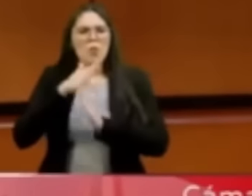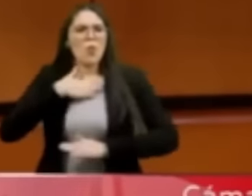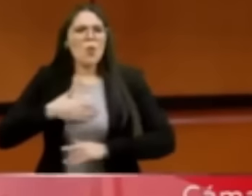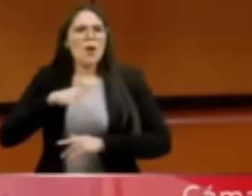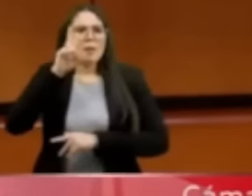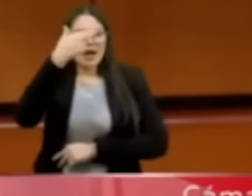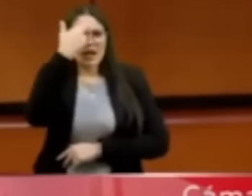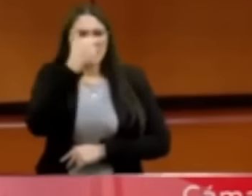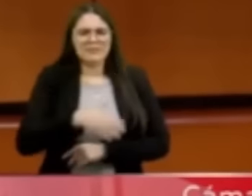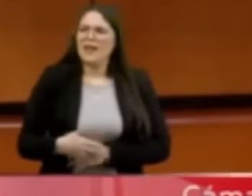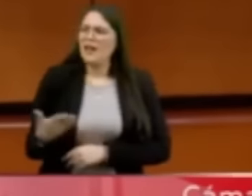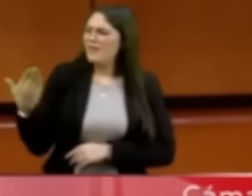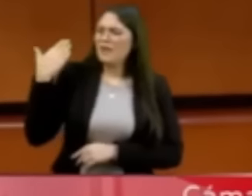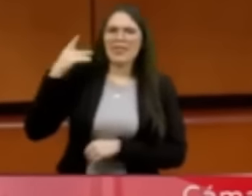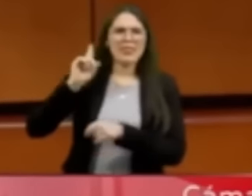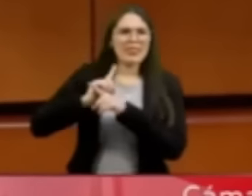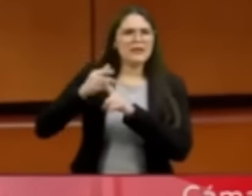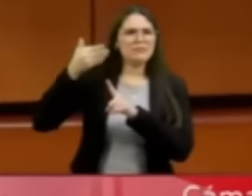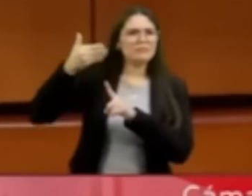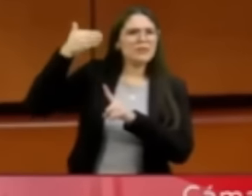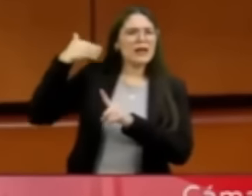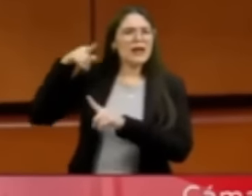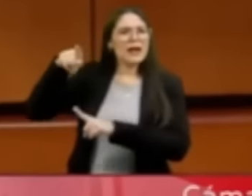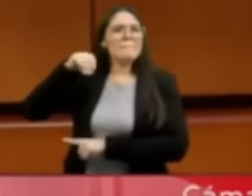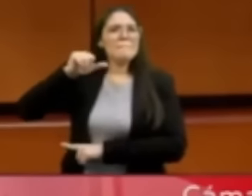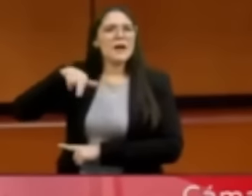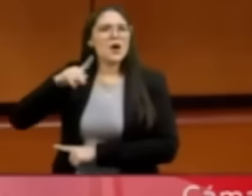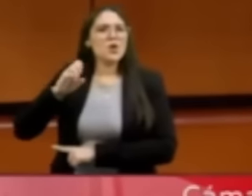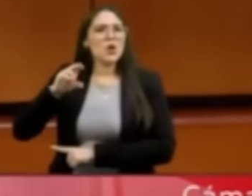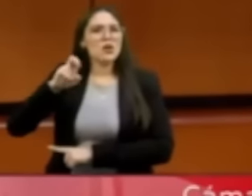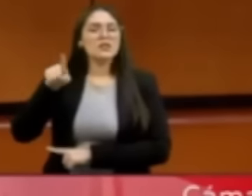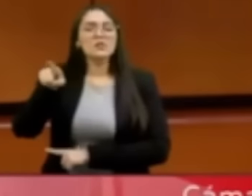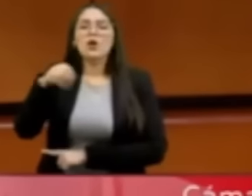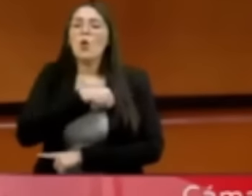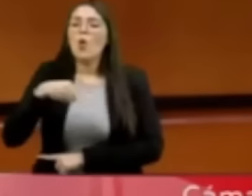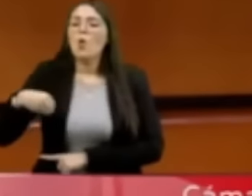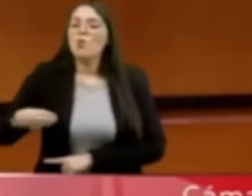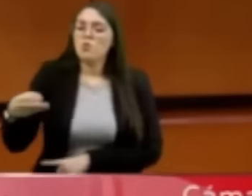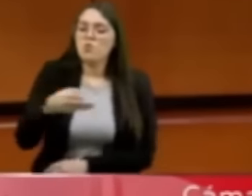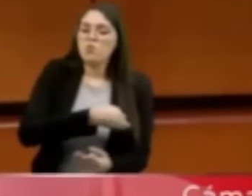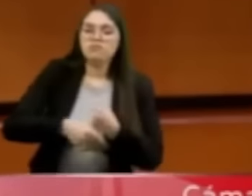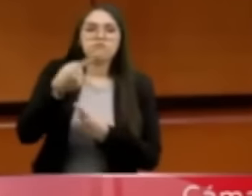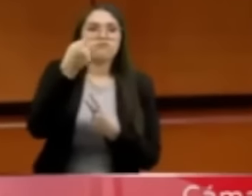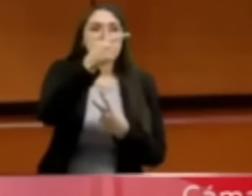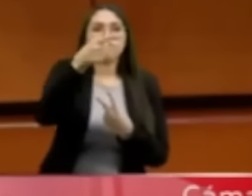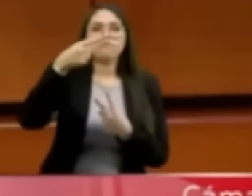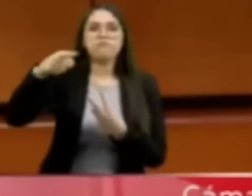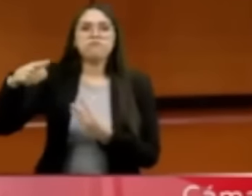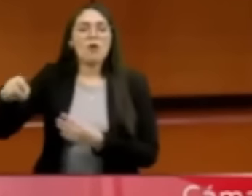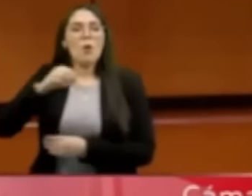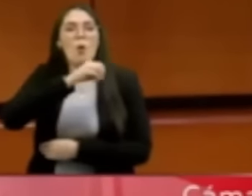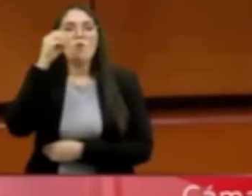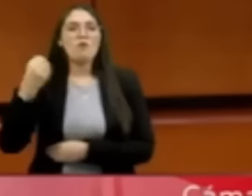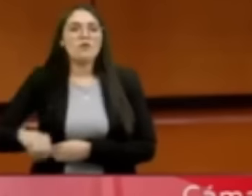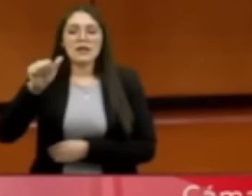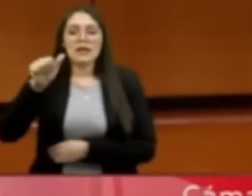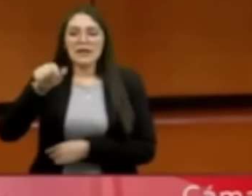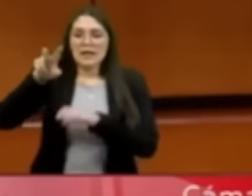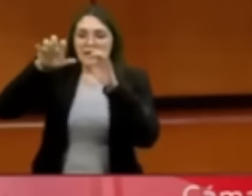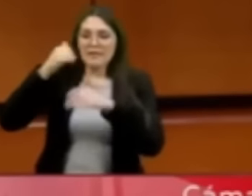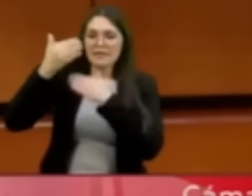hizo Marco Cortés, obligar a las senadoras y senadores del Partido de Acción Nacional a que fueran a opinar sobre un dictamen que ni siquiera